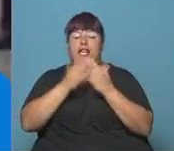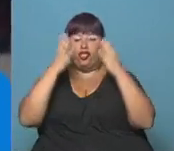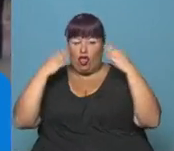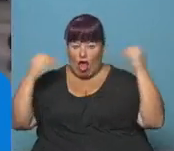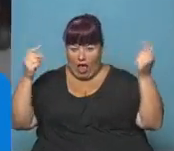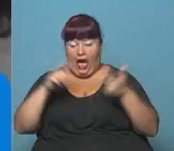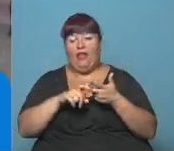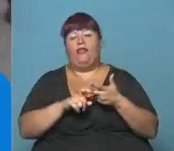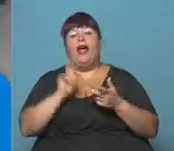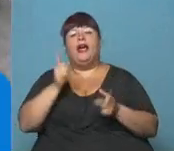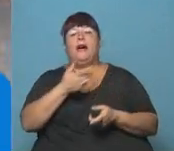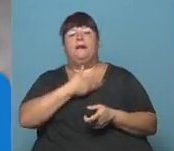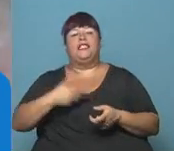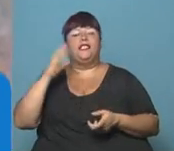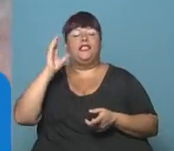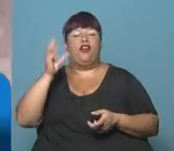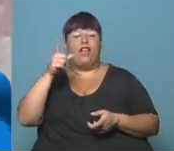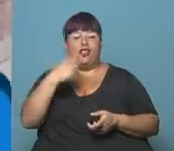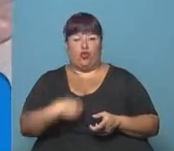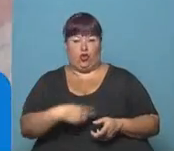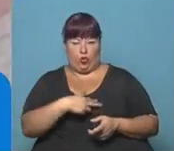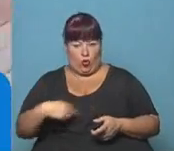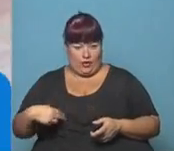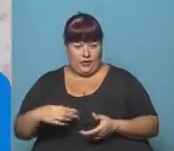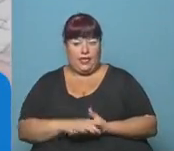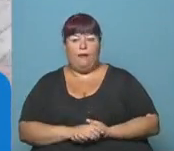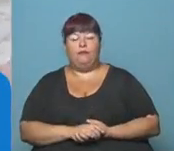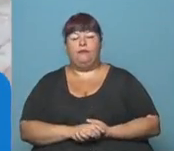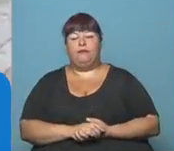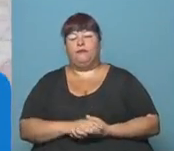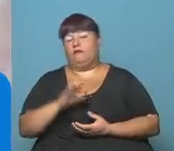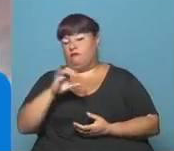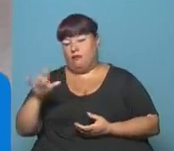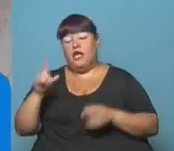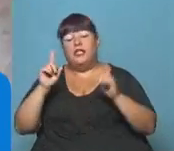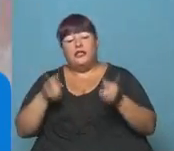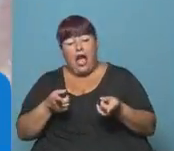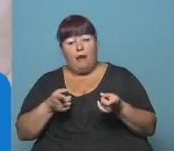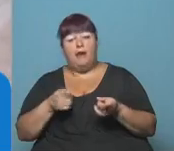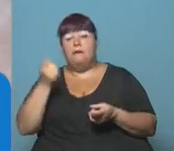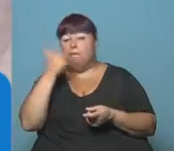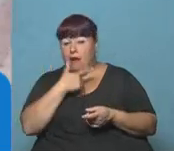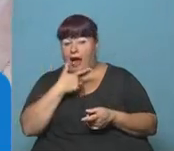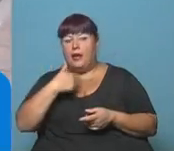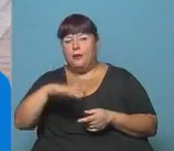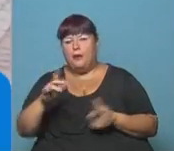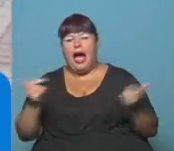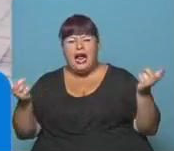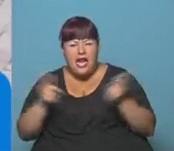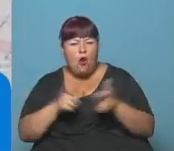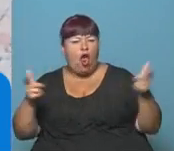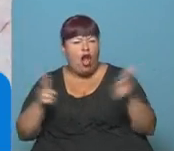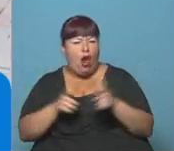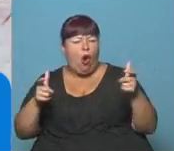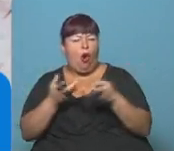Rutte, y el presidente de la Confederación Suiza, Alain Berset. Además, Macri sostendrá una amplia ronda de